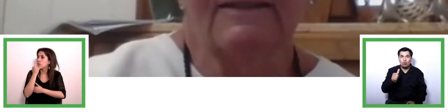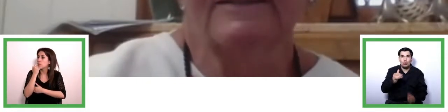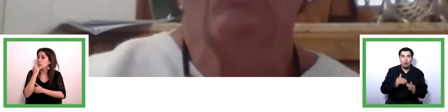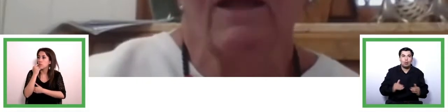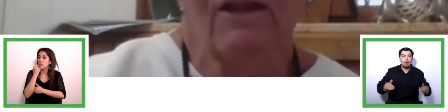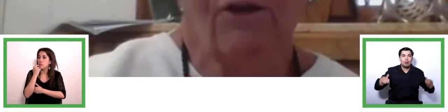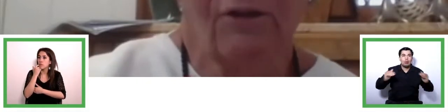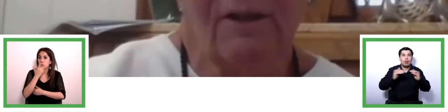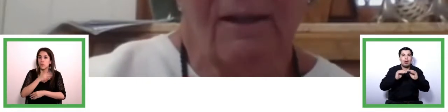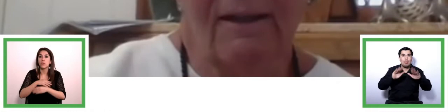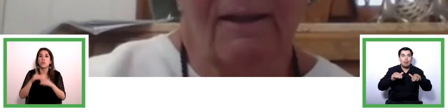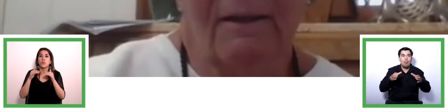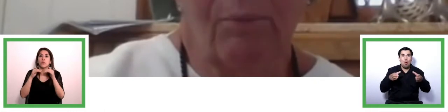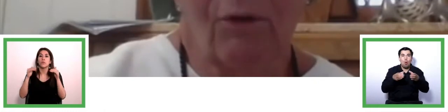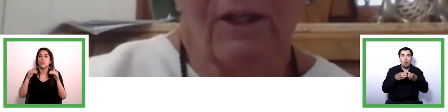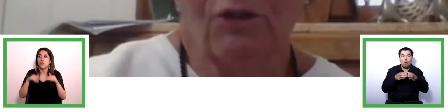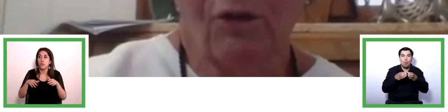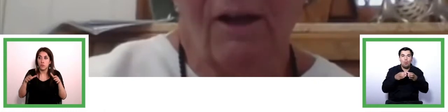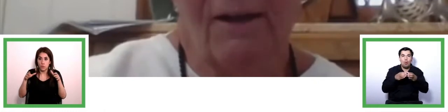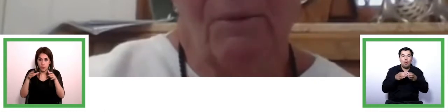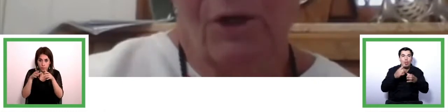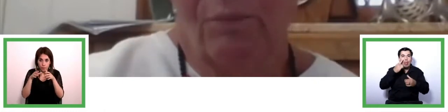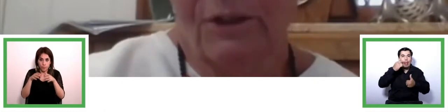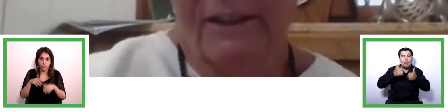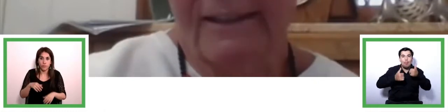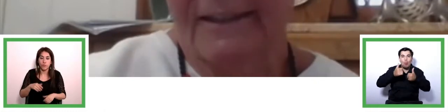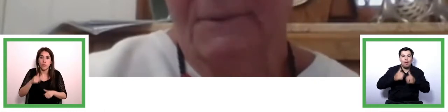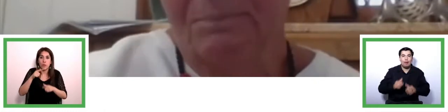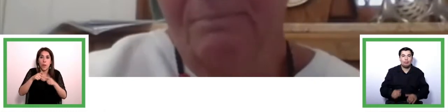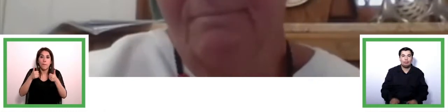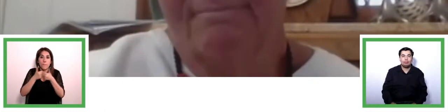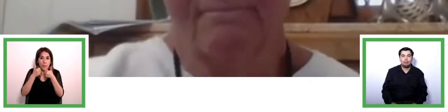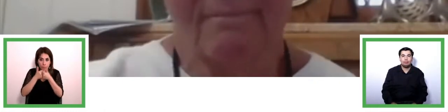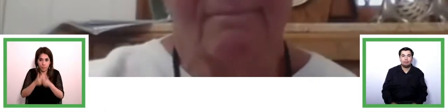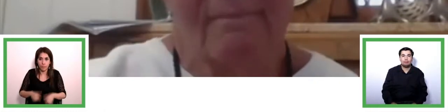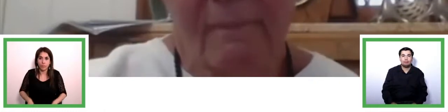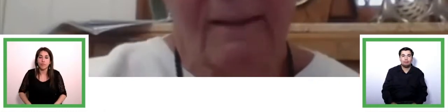de estimulación. Y por lo tanto, bueno, pues